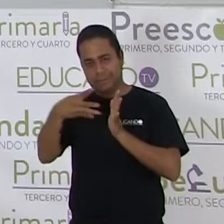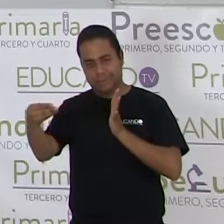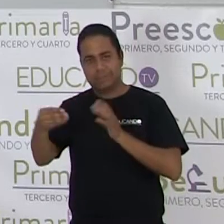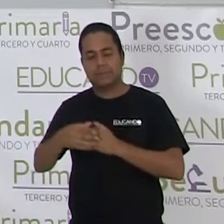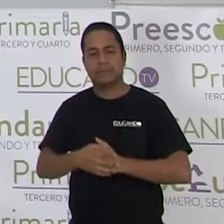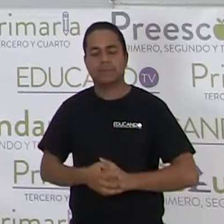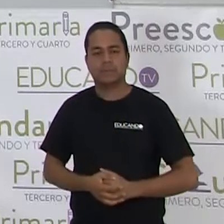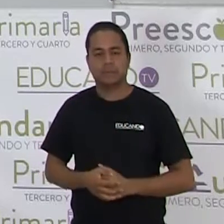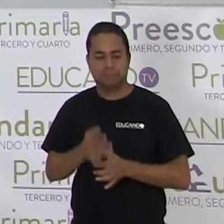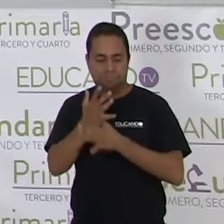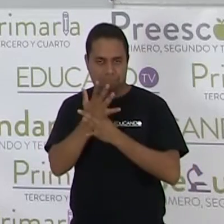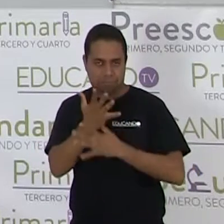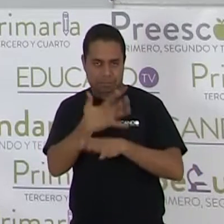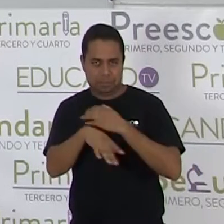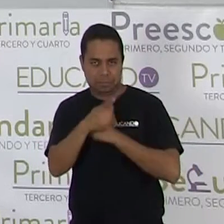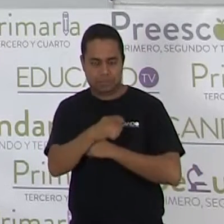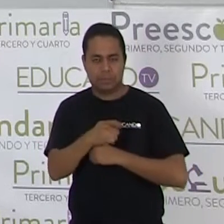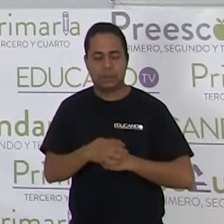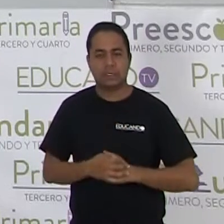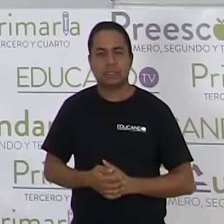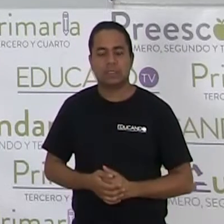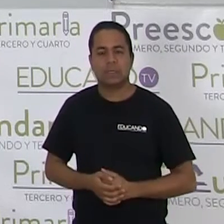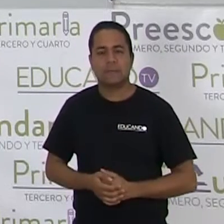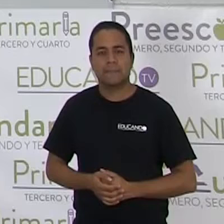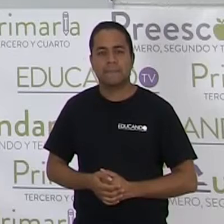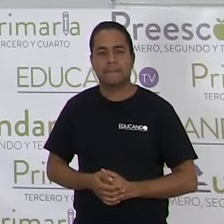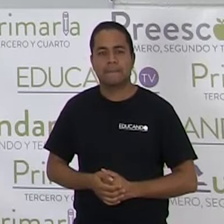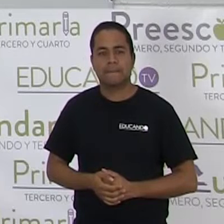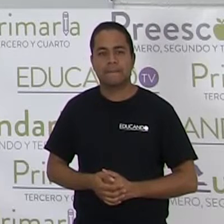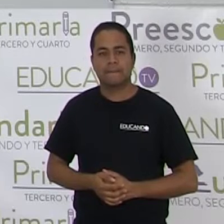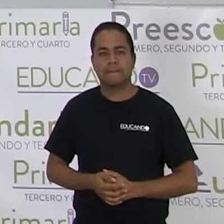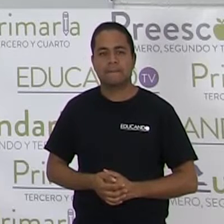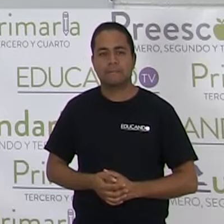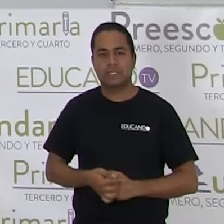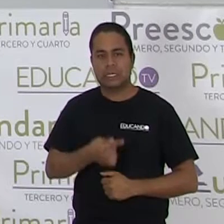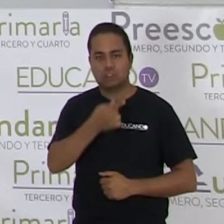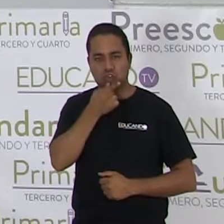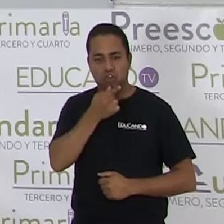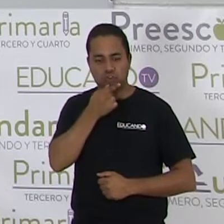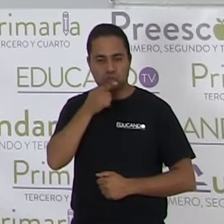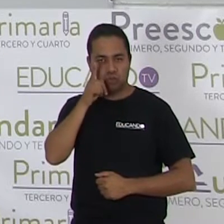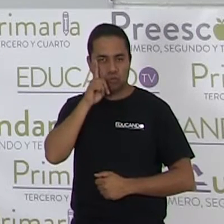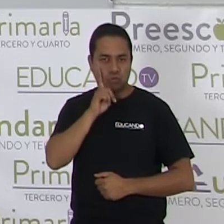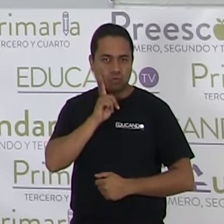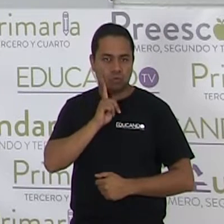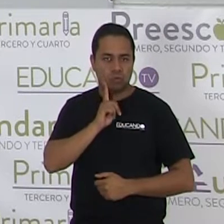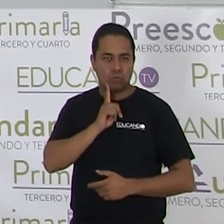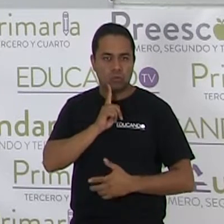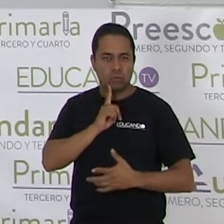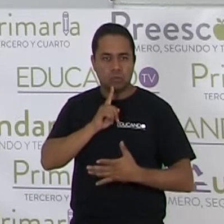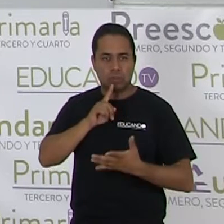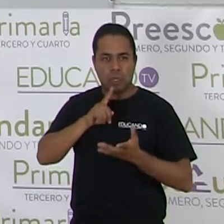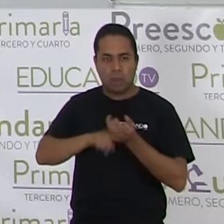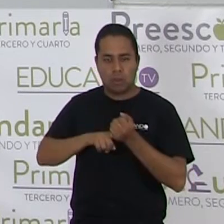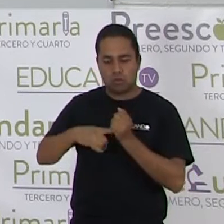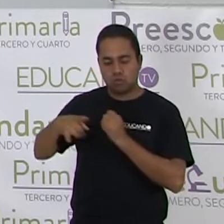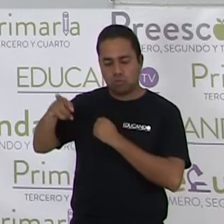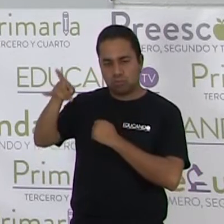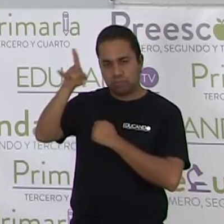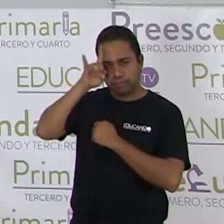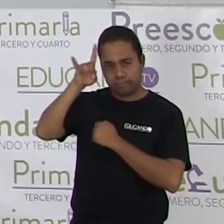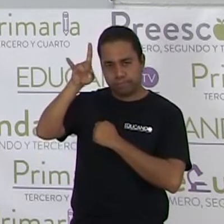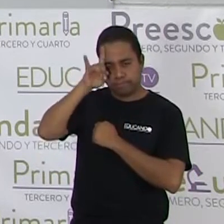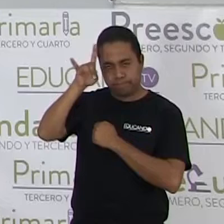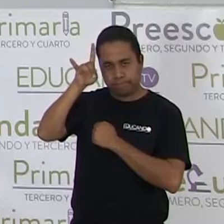así: una niña endemoniada con un gran exorcismo.